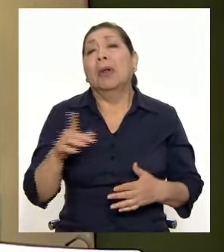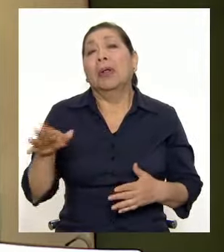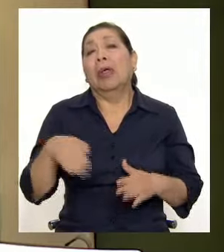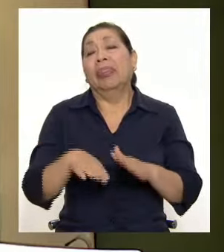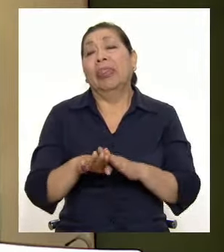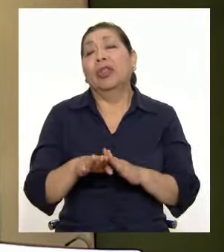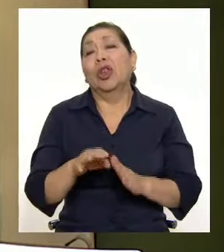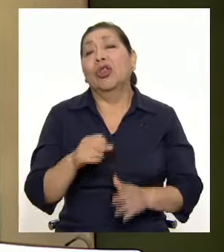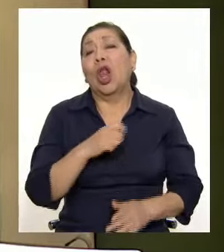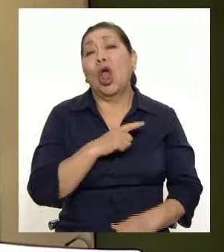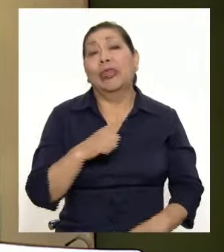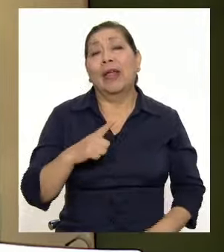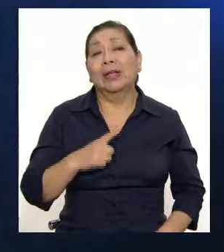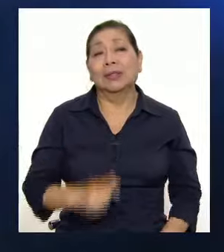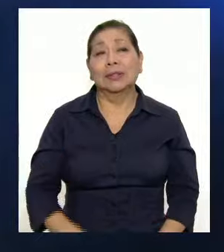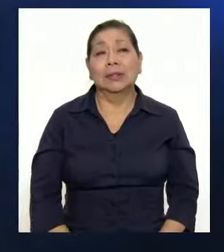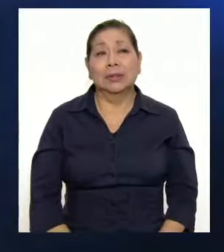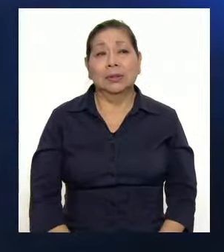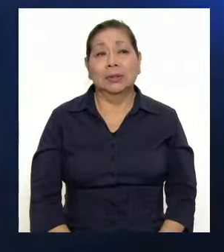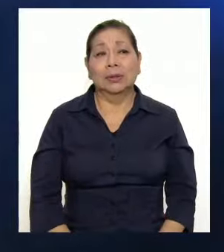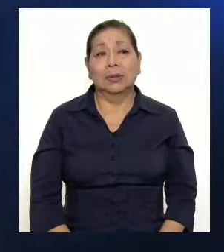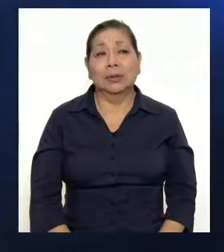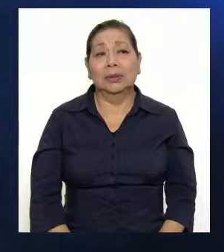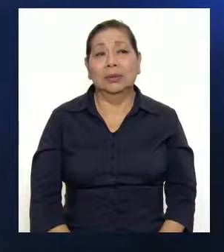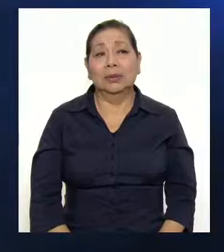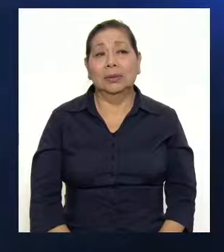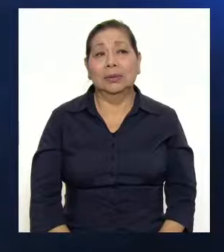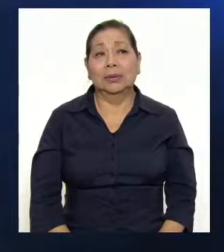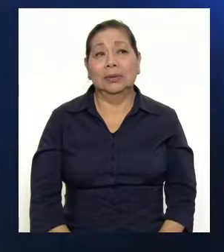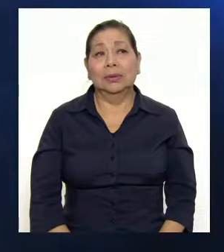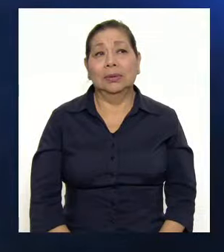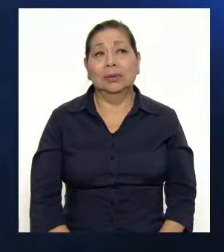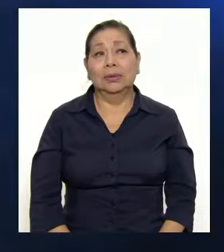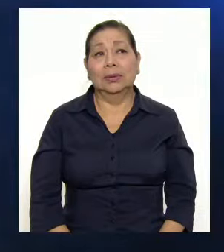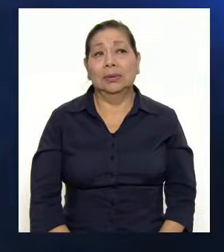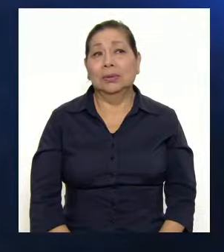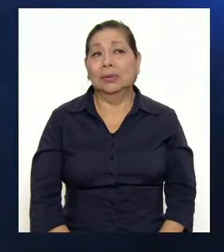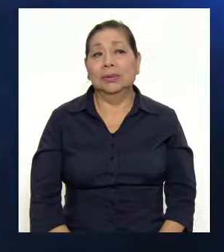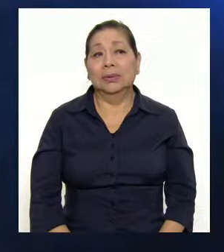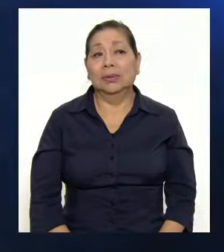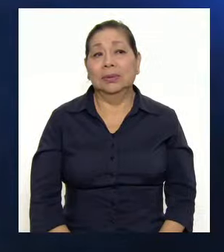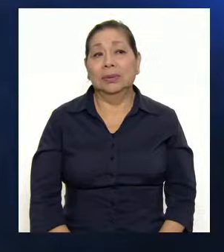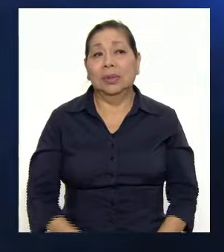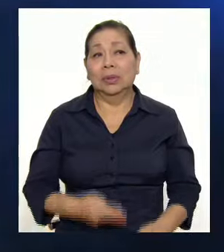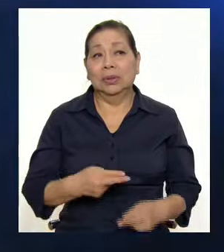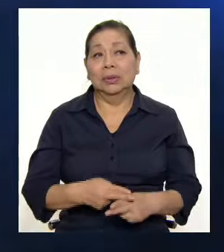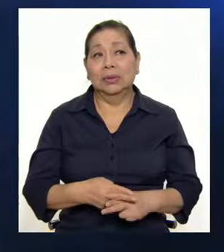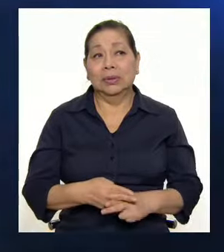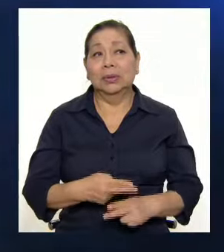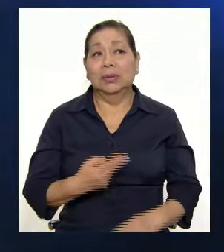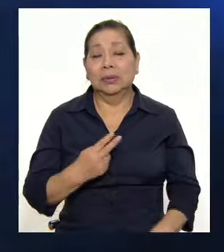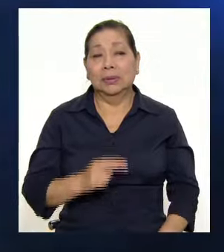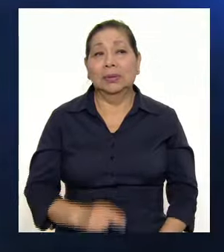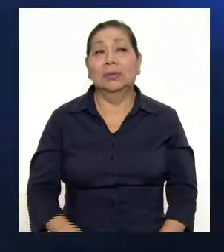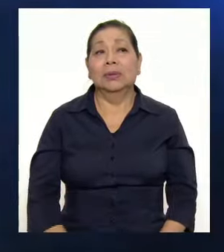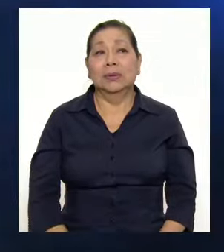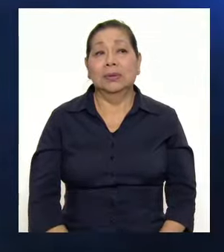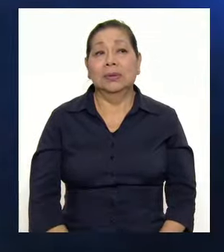las instalaciones. ¿Qué es lo que tienes ahí? ¿Qué es lo que tienes? Ya, tiene un cuchillo aquí. Ya, eso